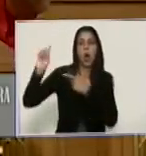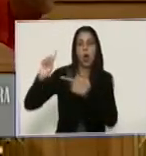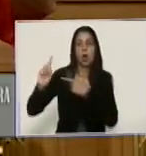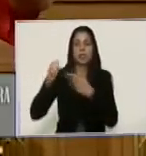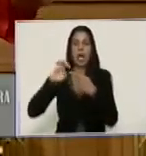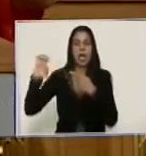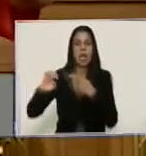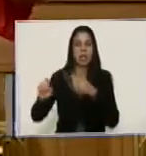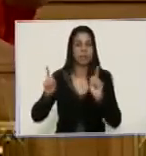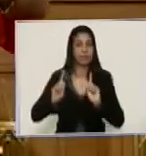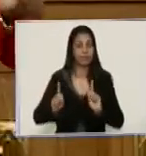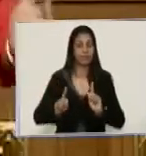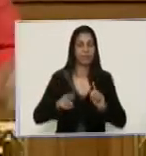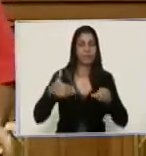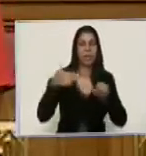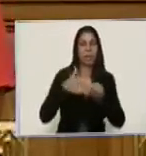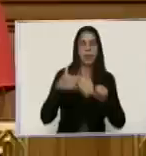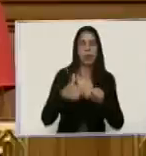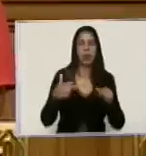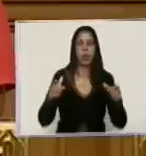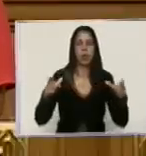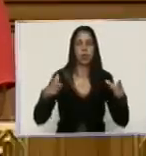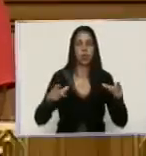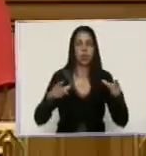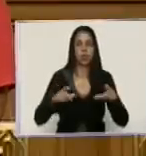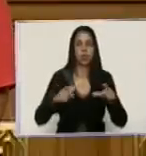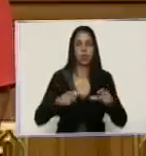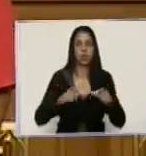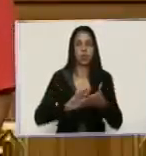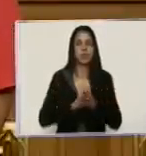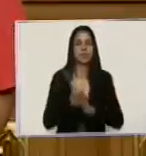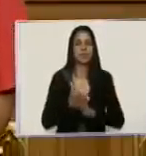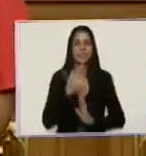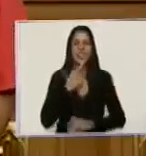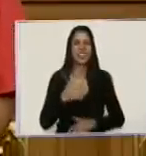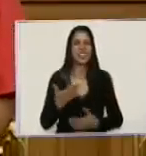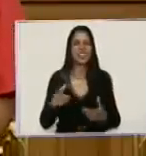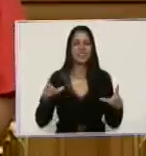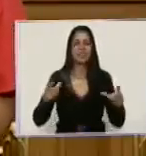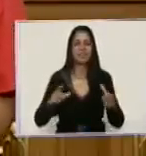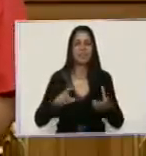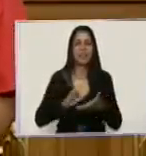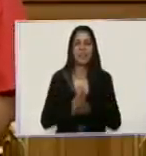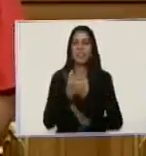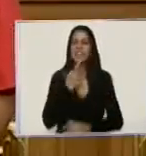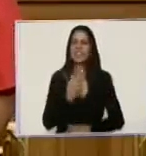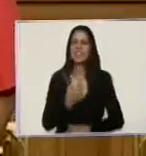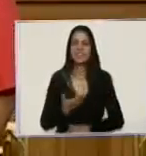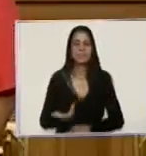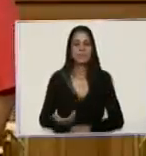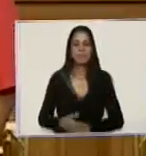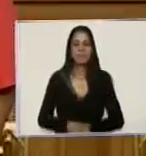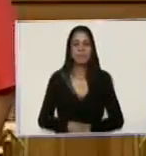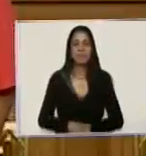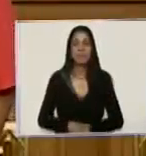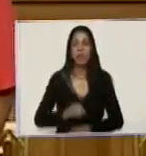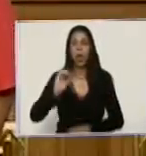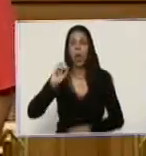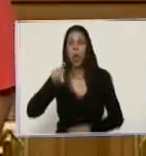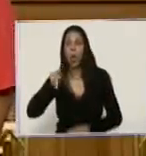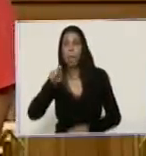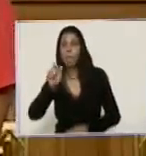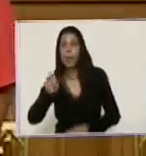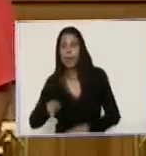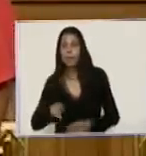Es que el petróleo se está agotando. Ahora, ¿quién dice que se está agotando? Bueno, lo dice la OPEP, lo dice la